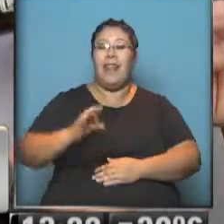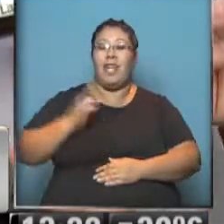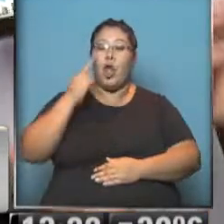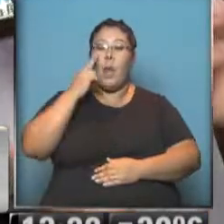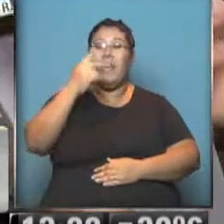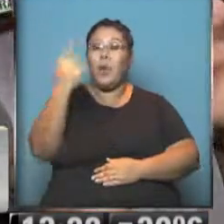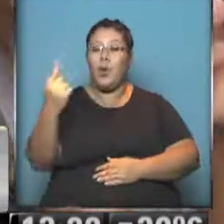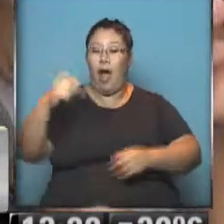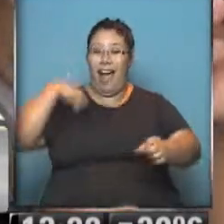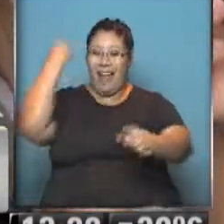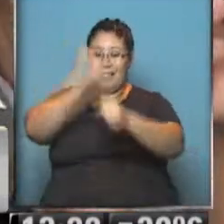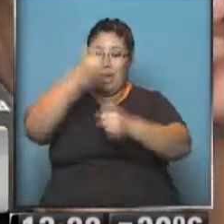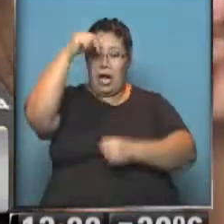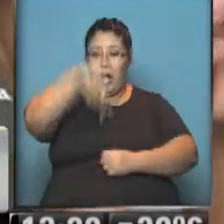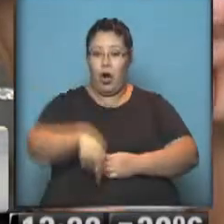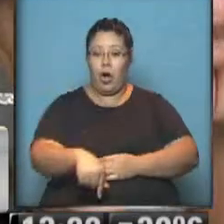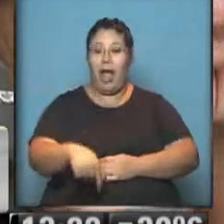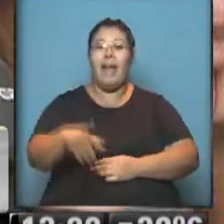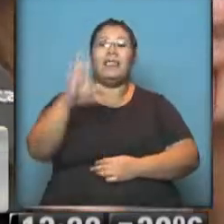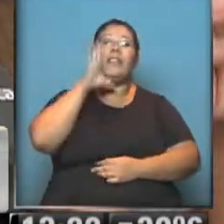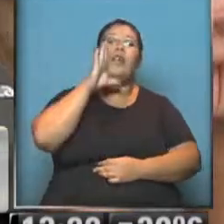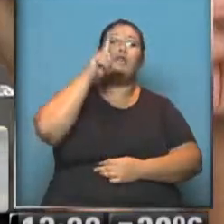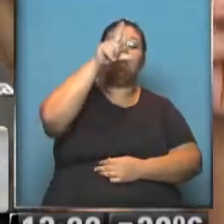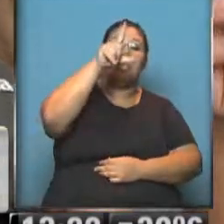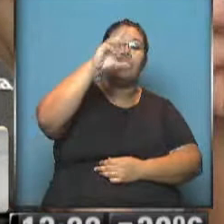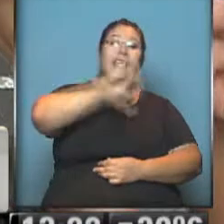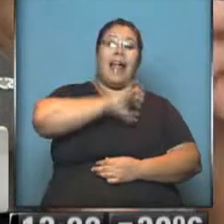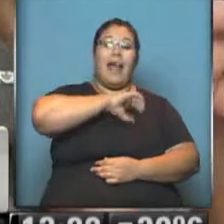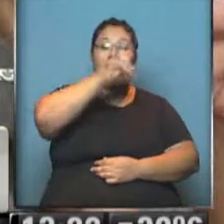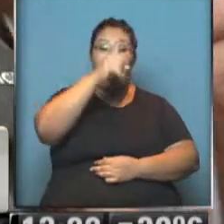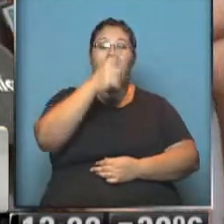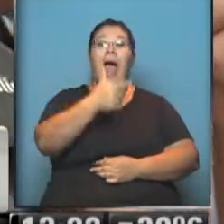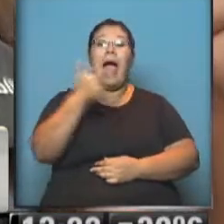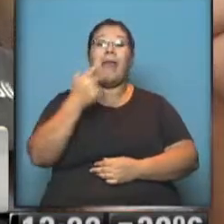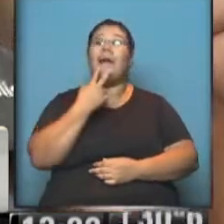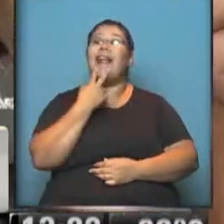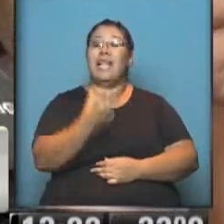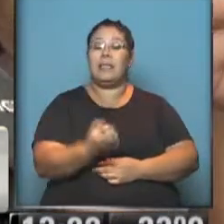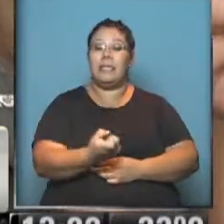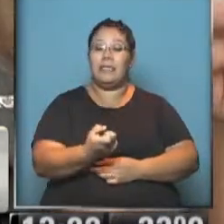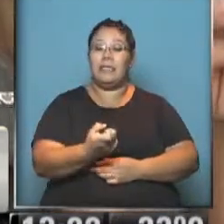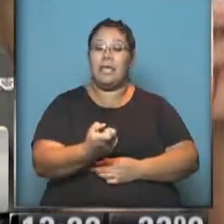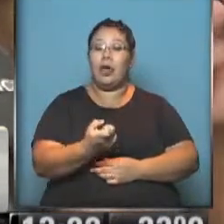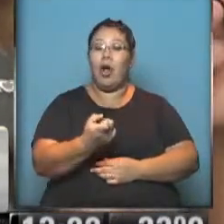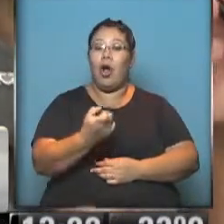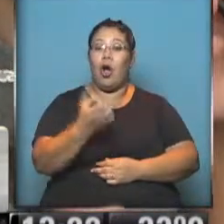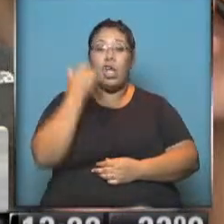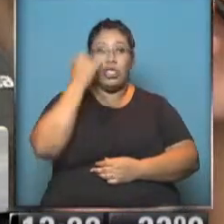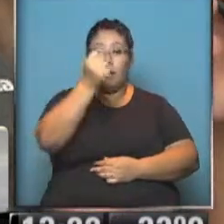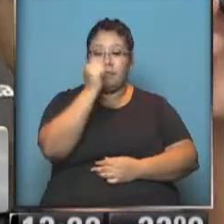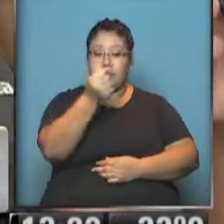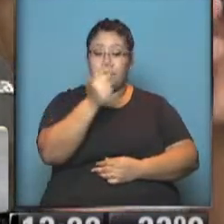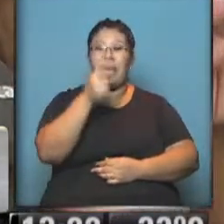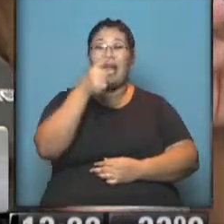14 años, entre Estados Unidos y Canadá, que son los que las utilizan puntualmente, hay más de 70 muertos por las